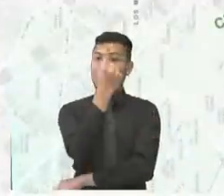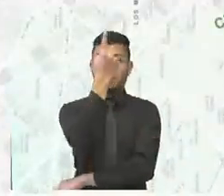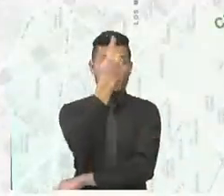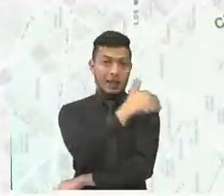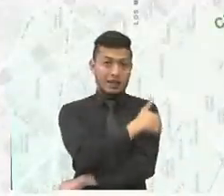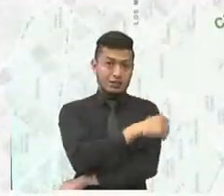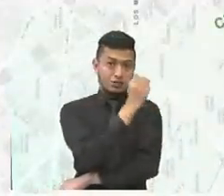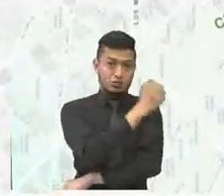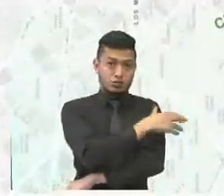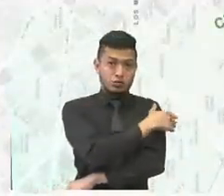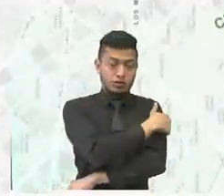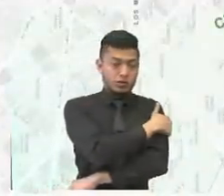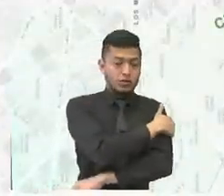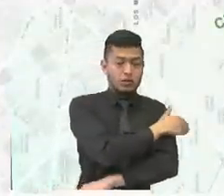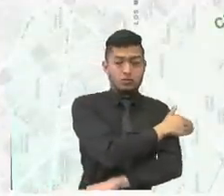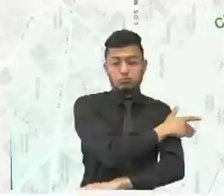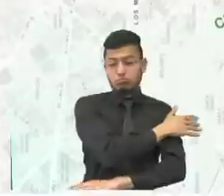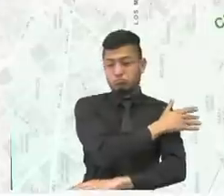la 200,